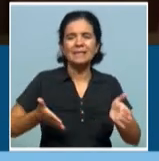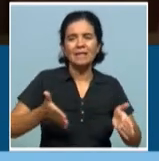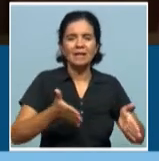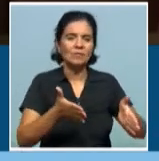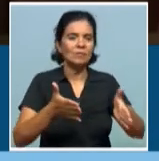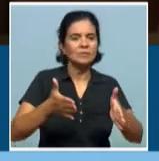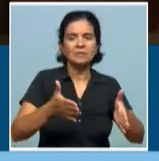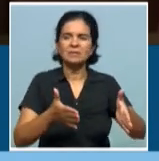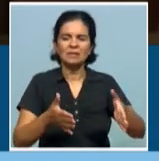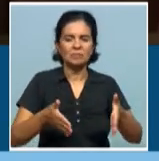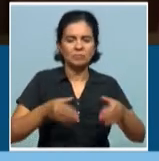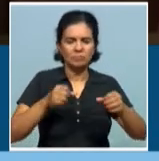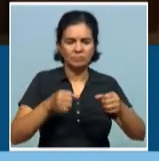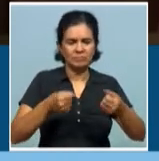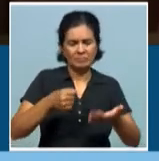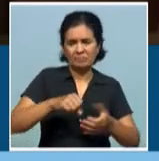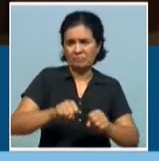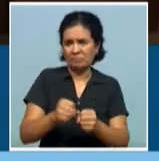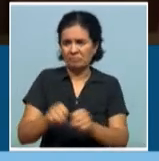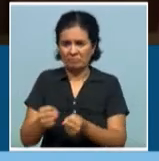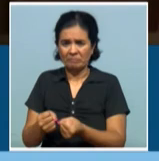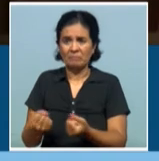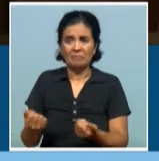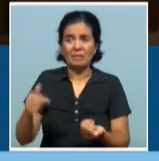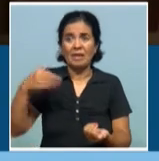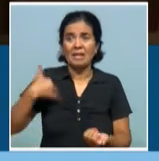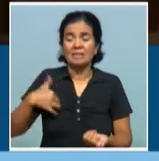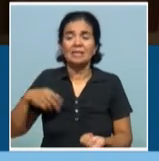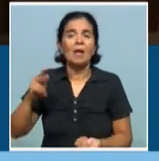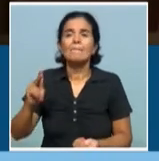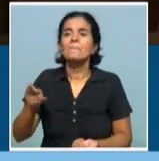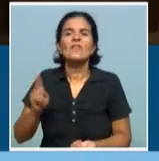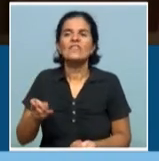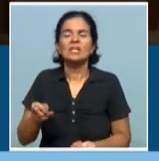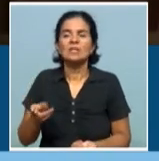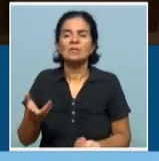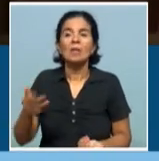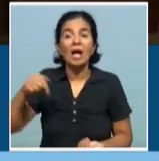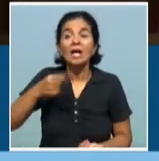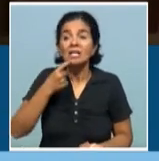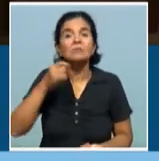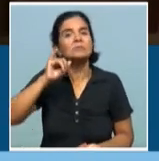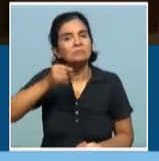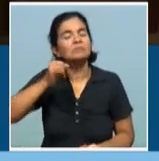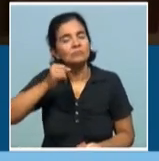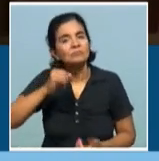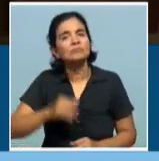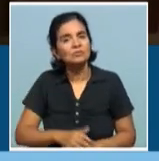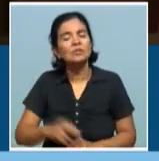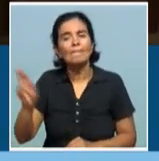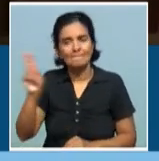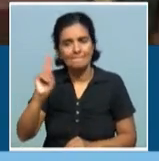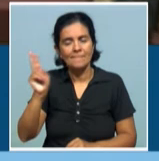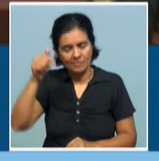autopistas y está prohibido su circulación. O no se permite. San Luis sí. San Luis se permite